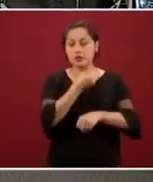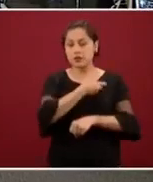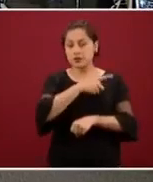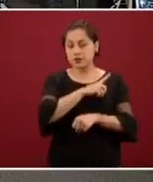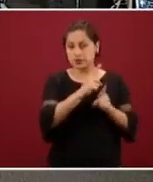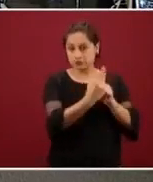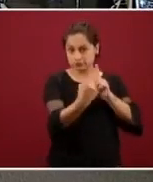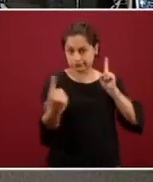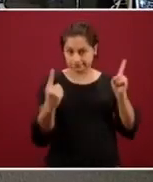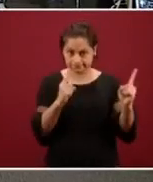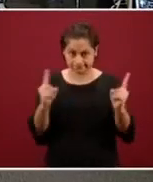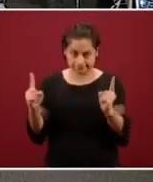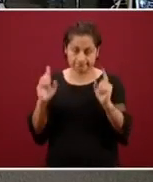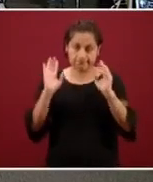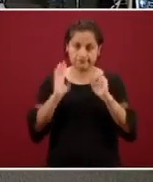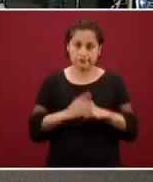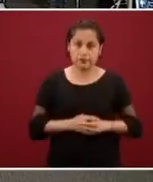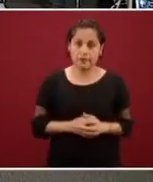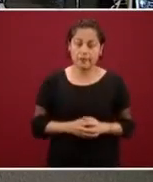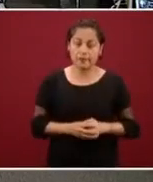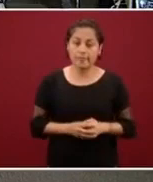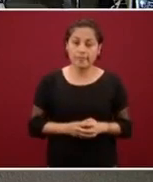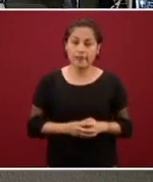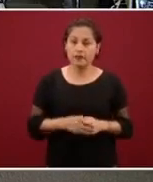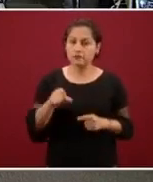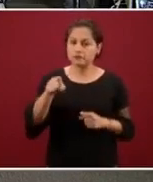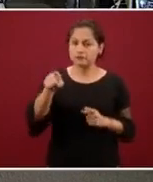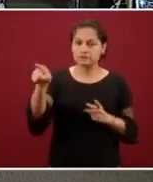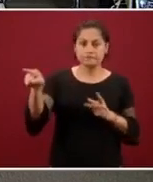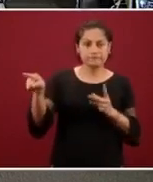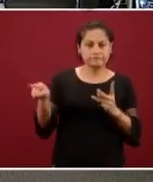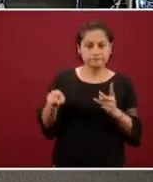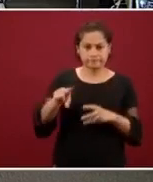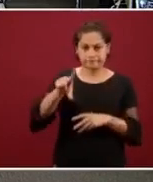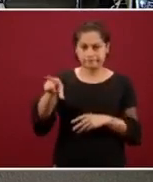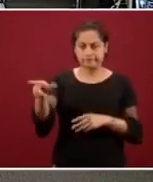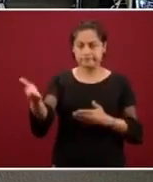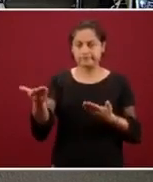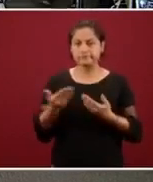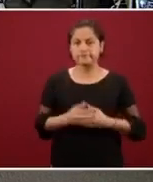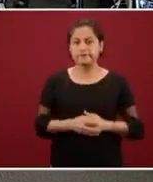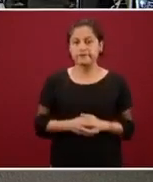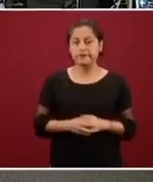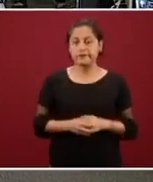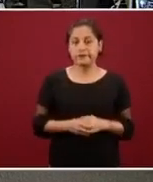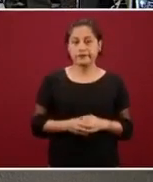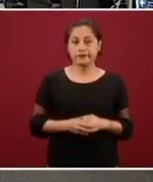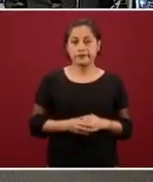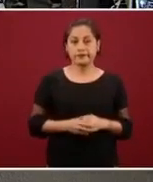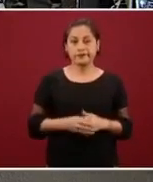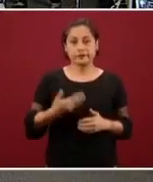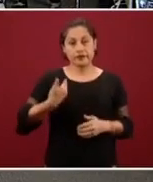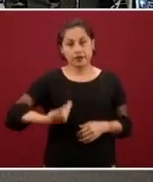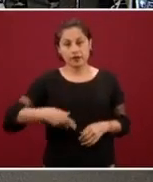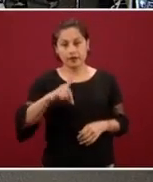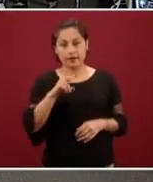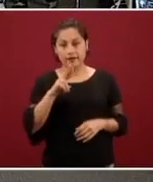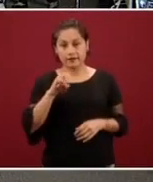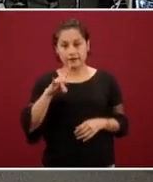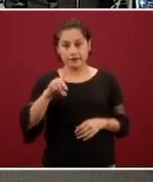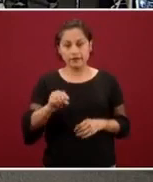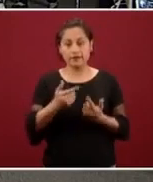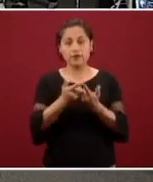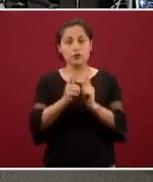luego tú y luego acá. Gracias. 1, 2 y 3. David Vicenteño, de Grupo